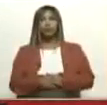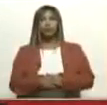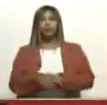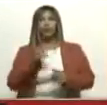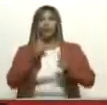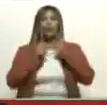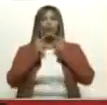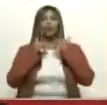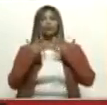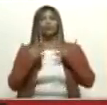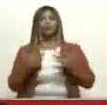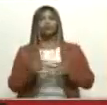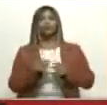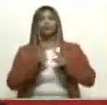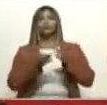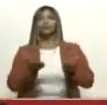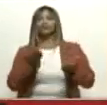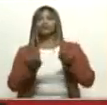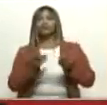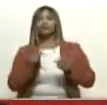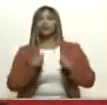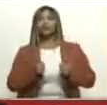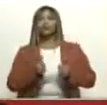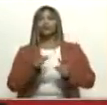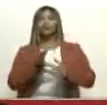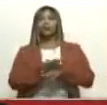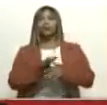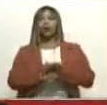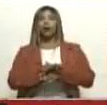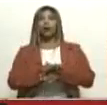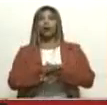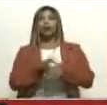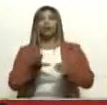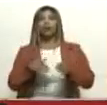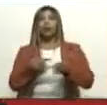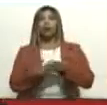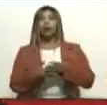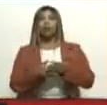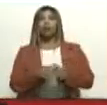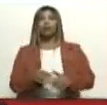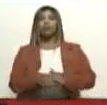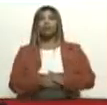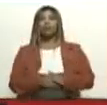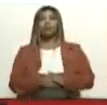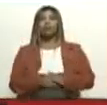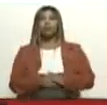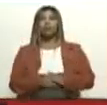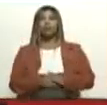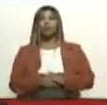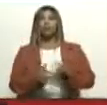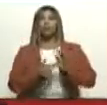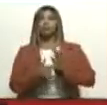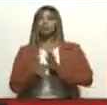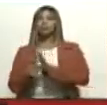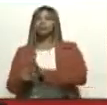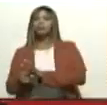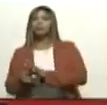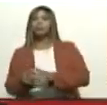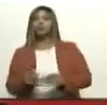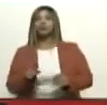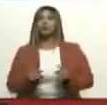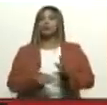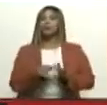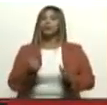colorido. ¿Qué balance nos puedes dar hasta la fecha? Arrancó el día martes, hoy es jueves. Arrancó el día martes, ya tenemos presentaciones. Es decir, una